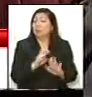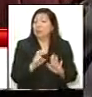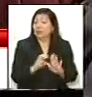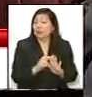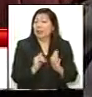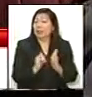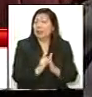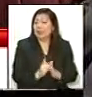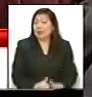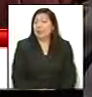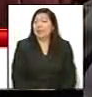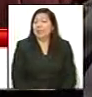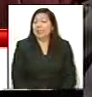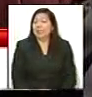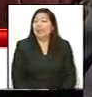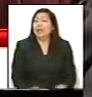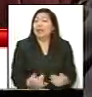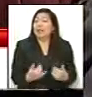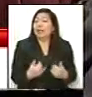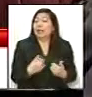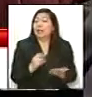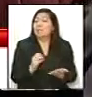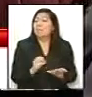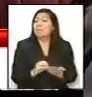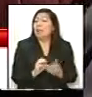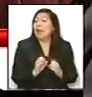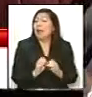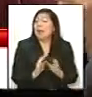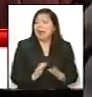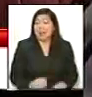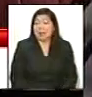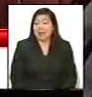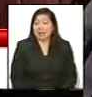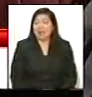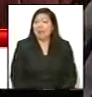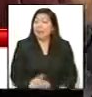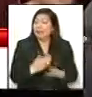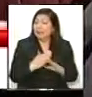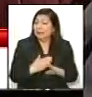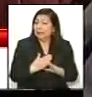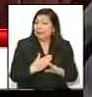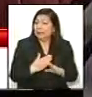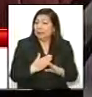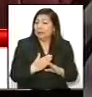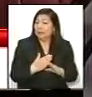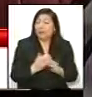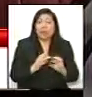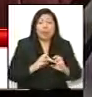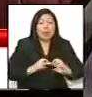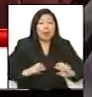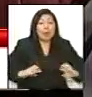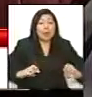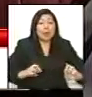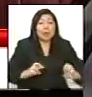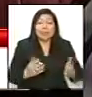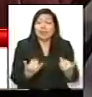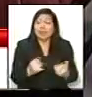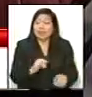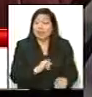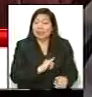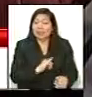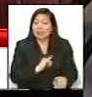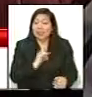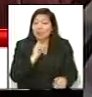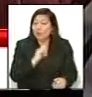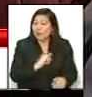creo que hay que tener muy bien claro, hay que defender el fuero parlamentario, el fuero institucional. Esta